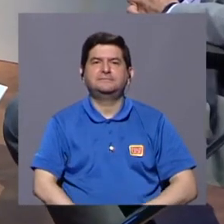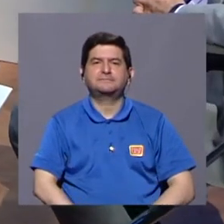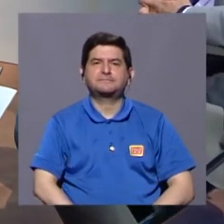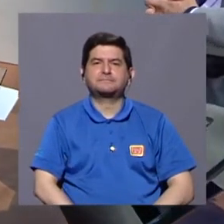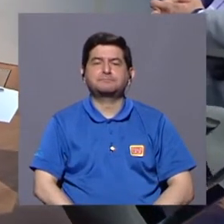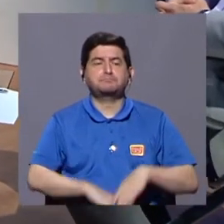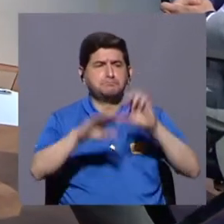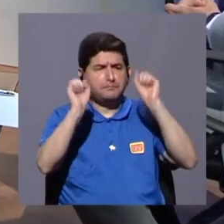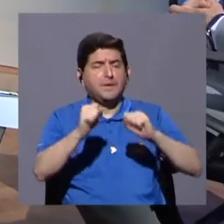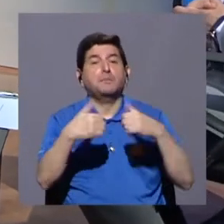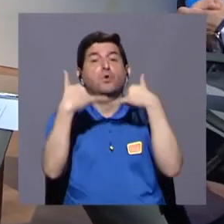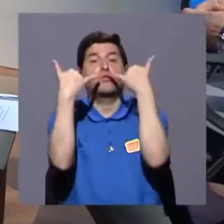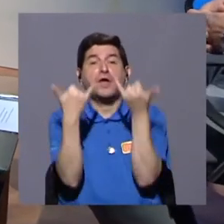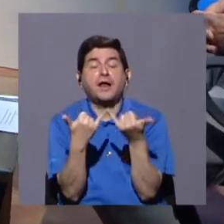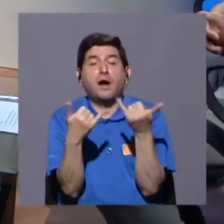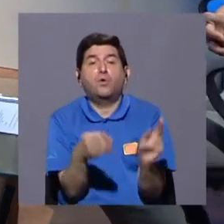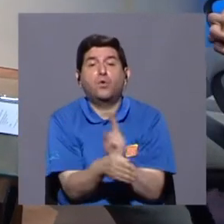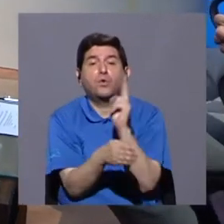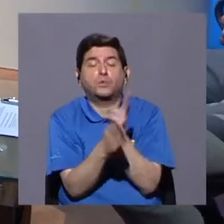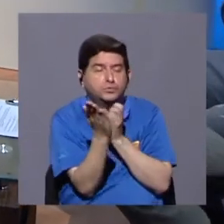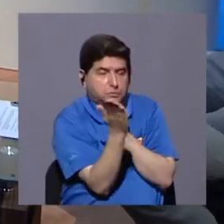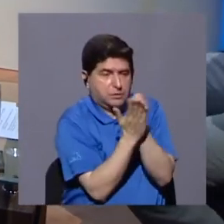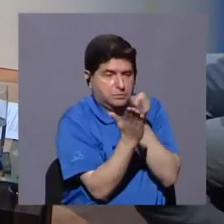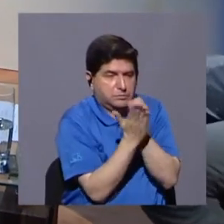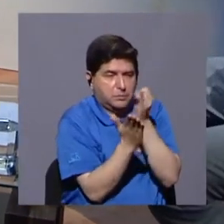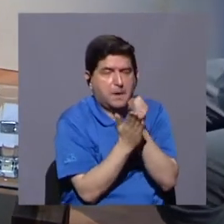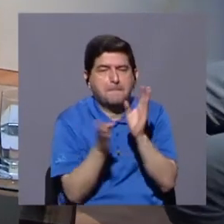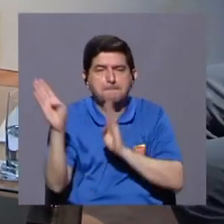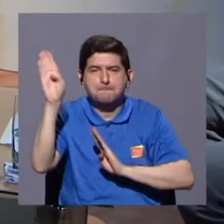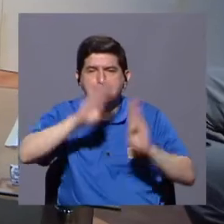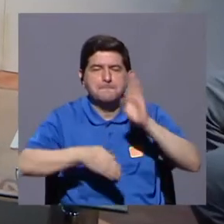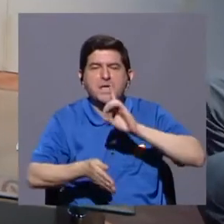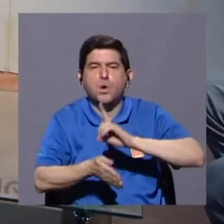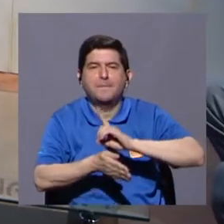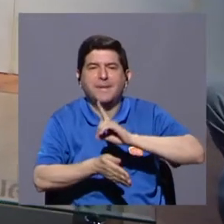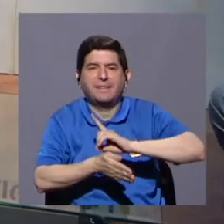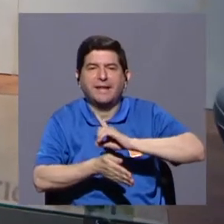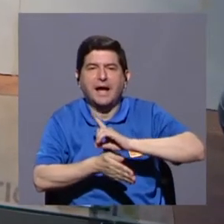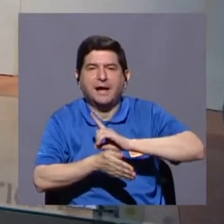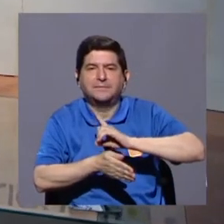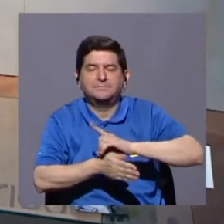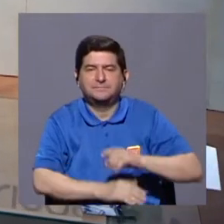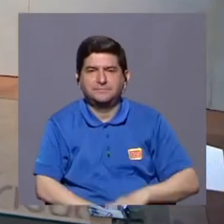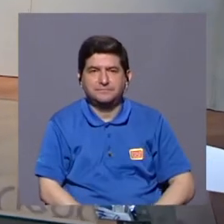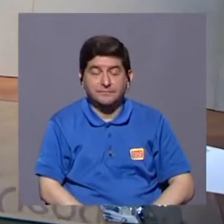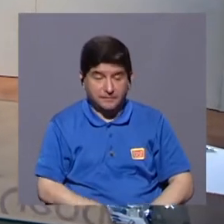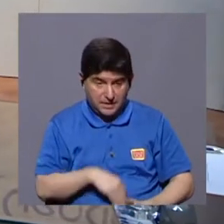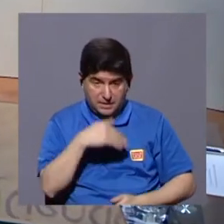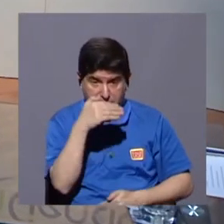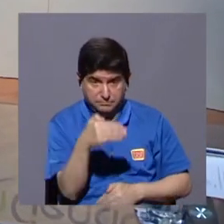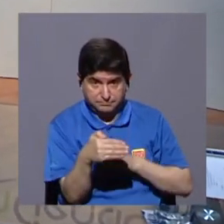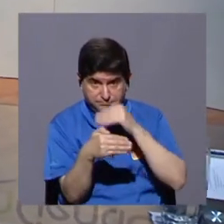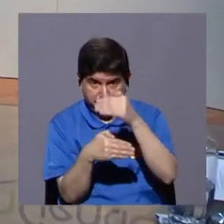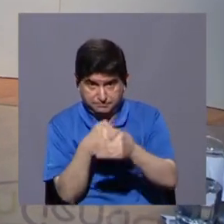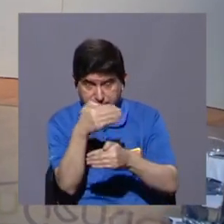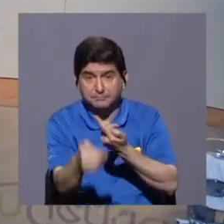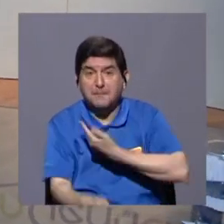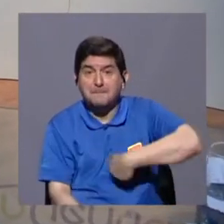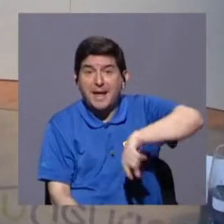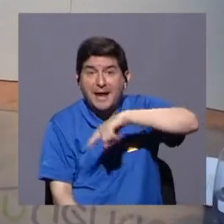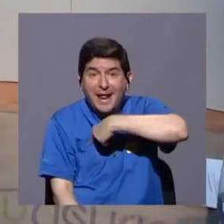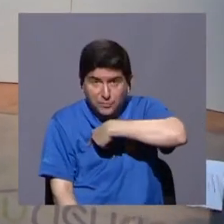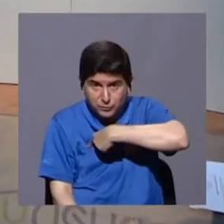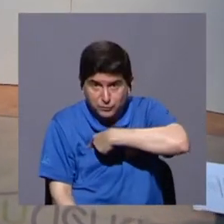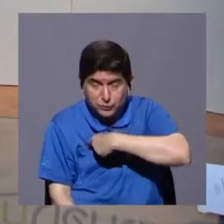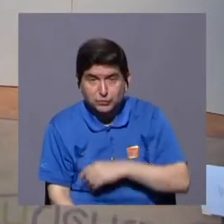ponerlas ahora a la disposición de la investigación biomédica así que el proceso ha sido para nosotros como